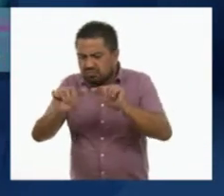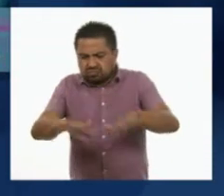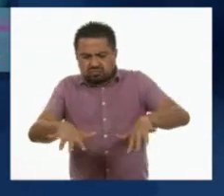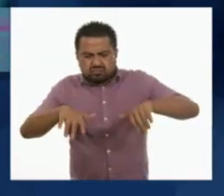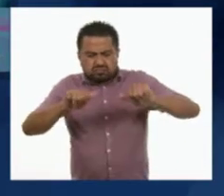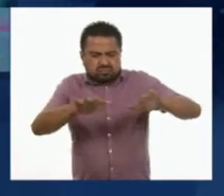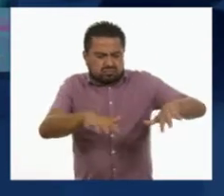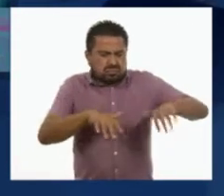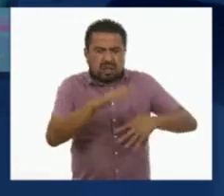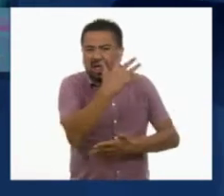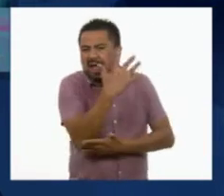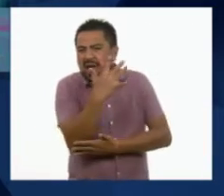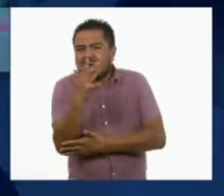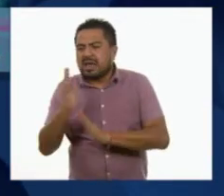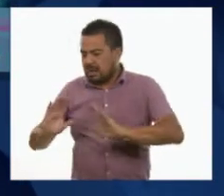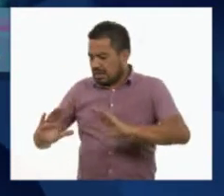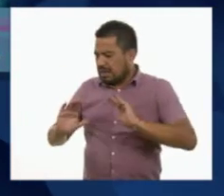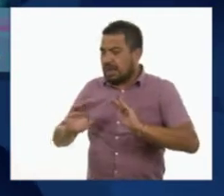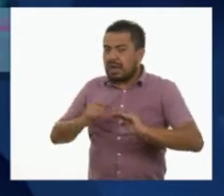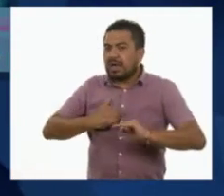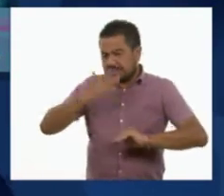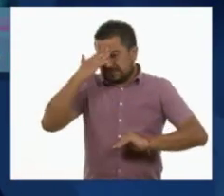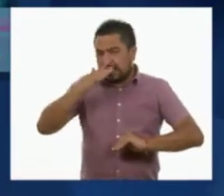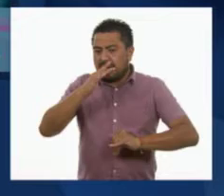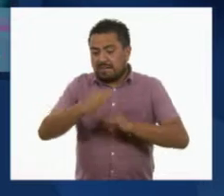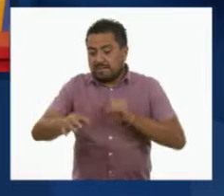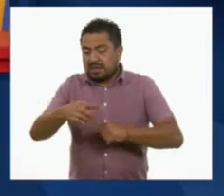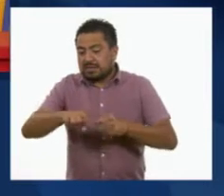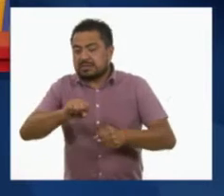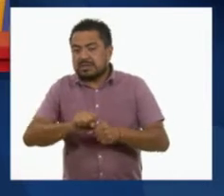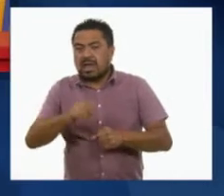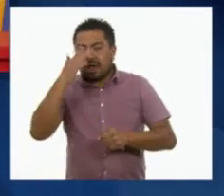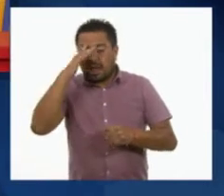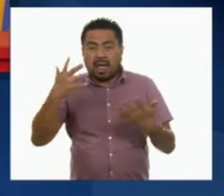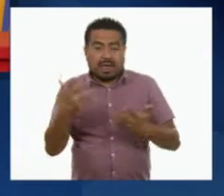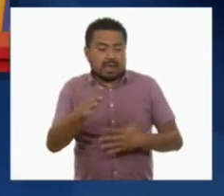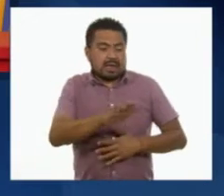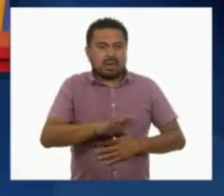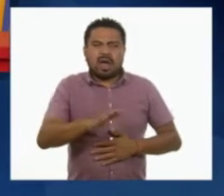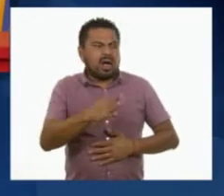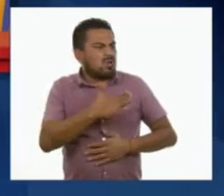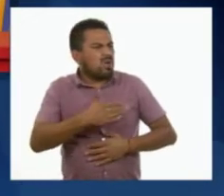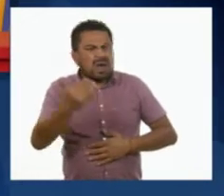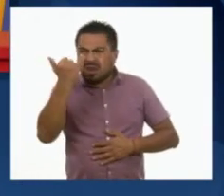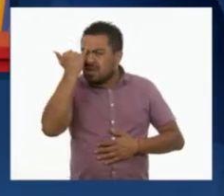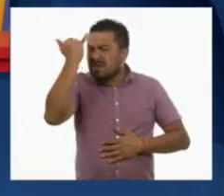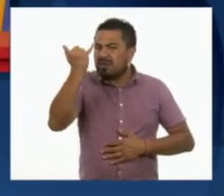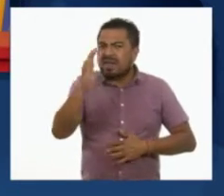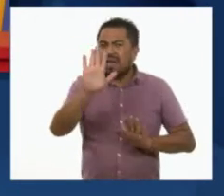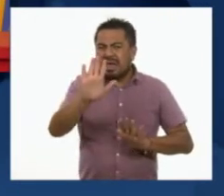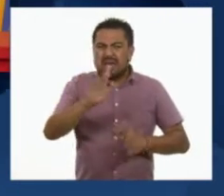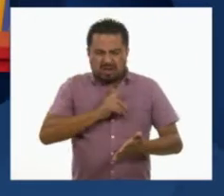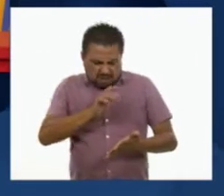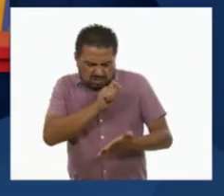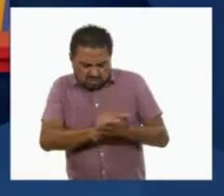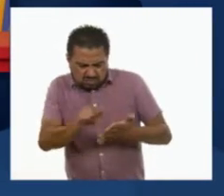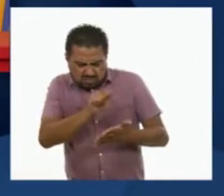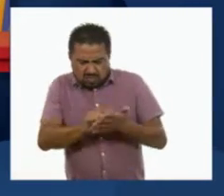donde plantan árboles? ¿Sé de uno que va a ocurrir este fin de semana? Buena idea, Staff. Déjame